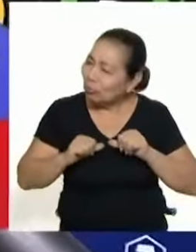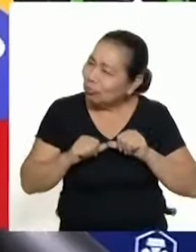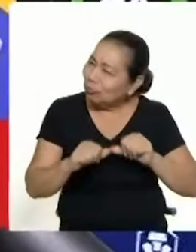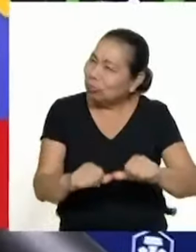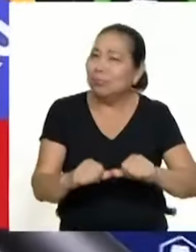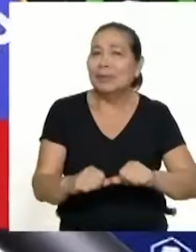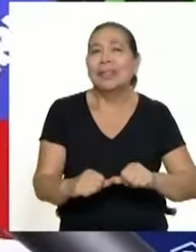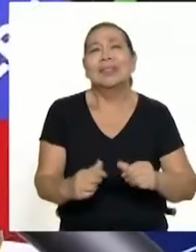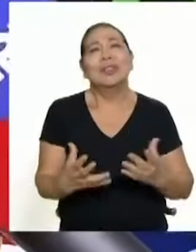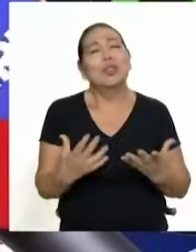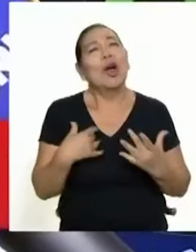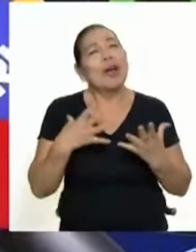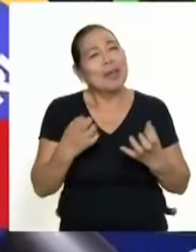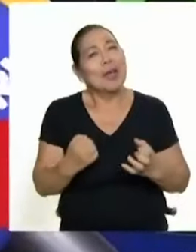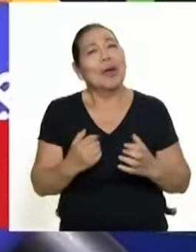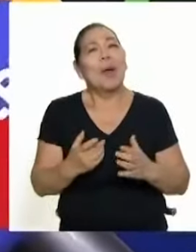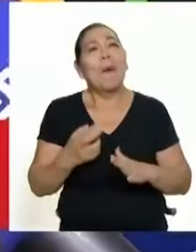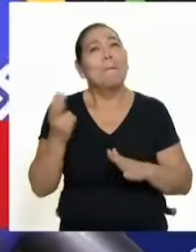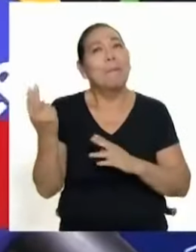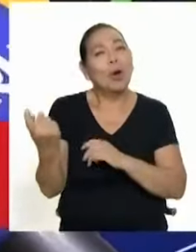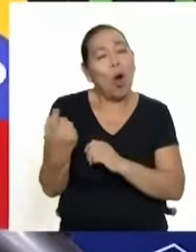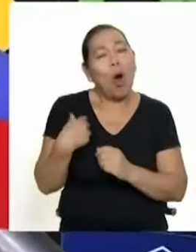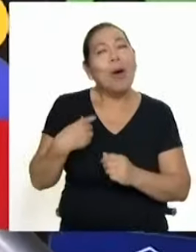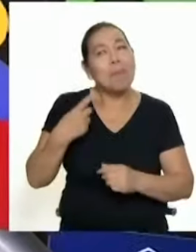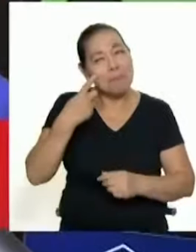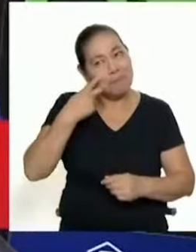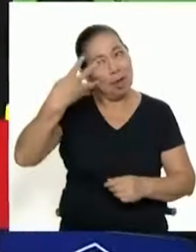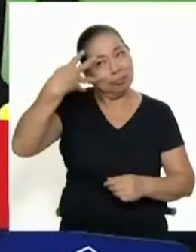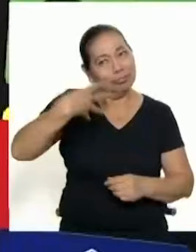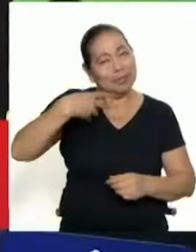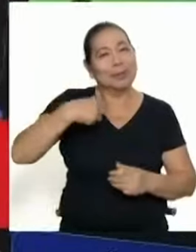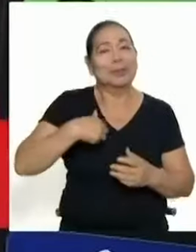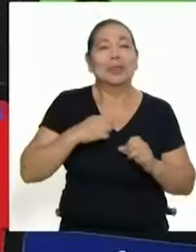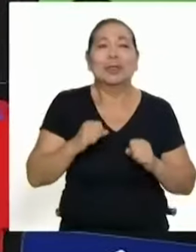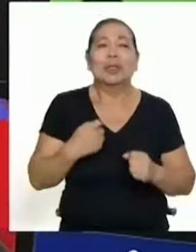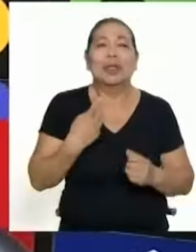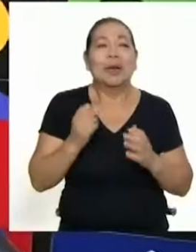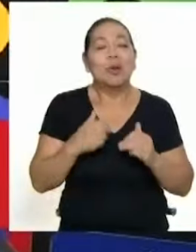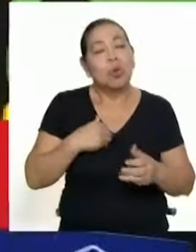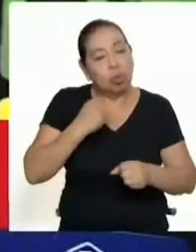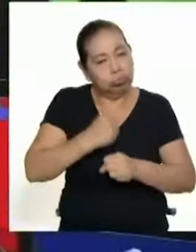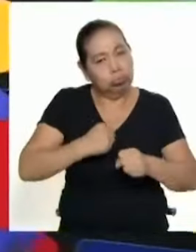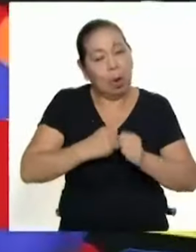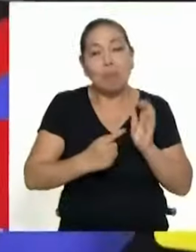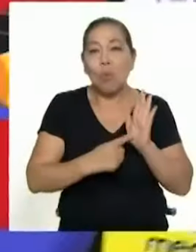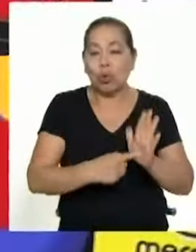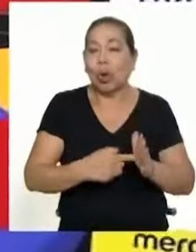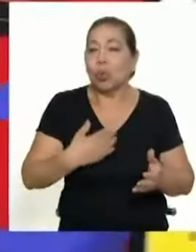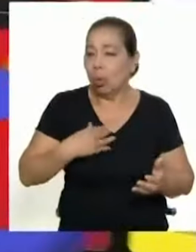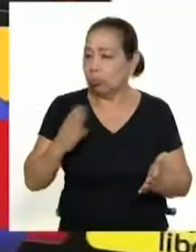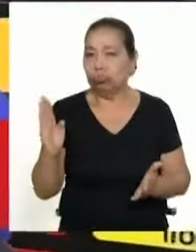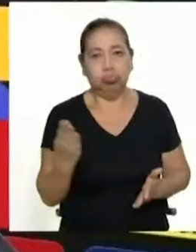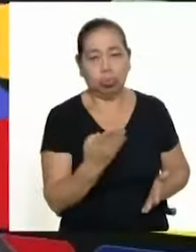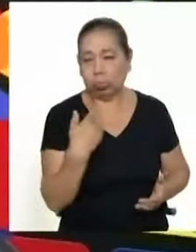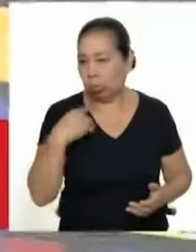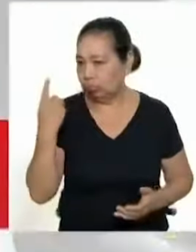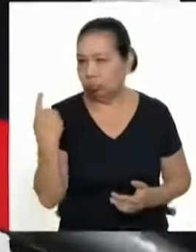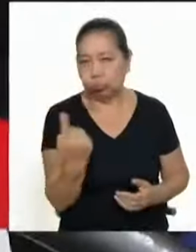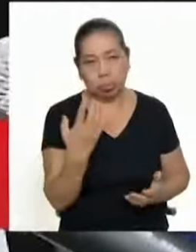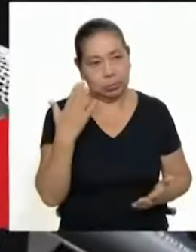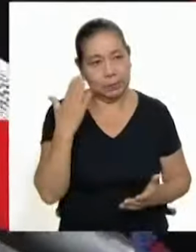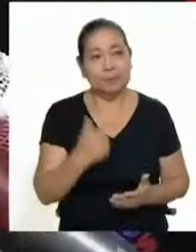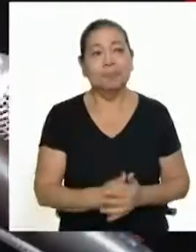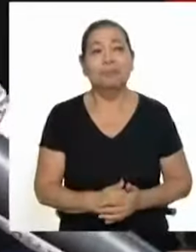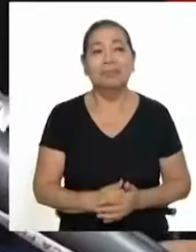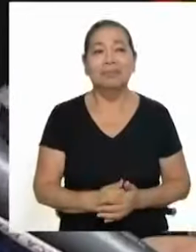ahí, quiero que el profesor me vuelva a tomar en cuenta, y para eso solo me queda trabajar y demostrar en campo mi trabajo.